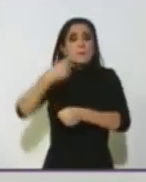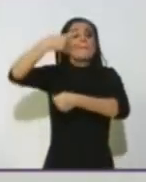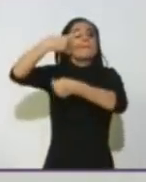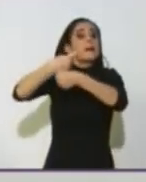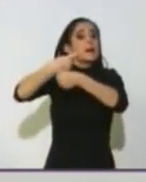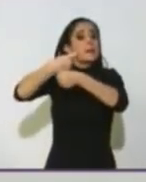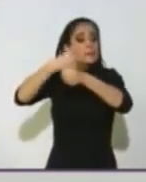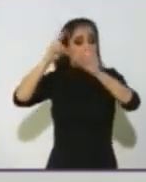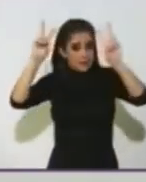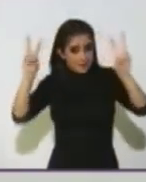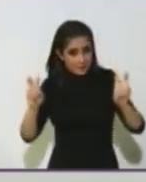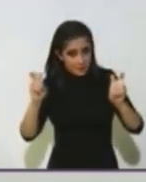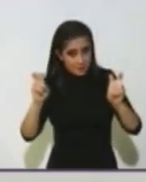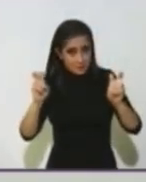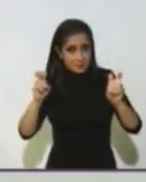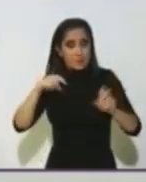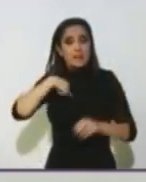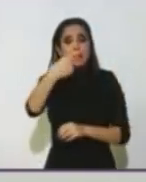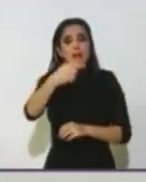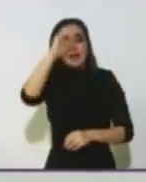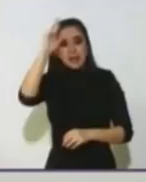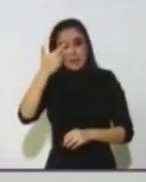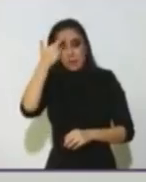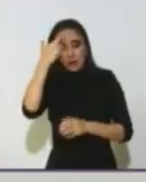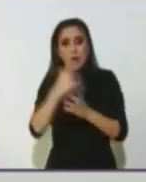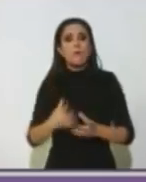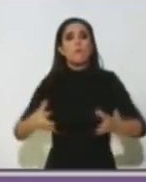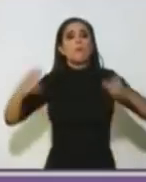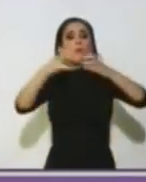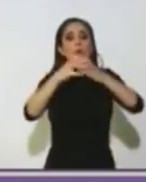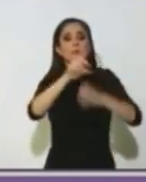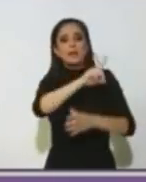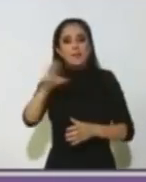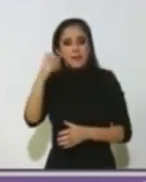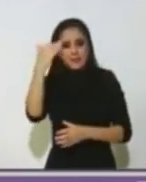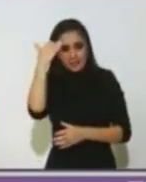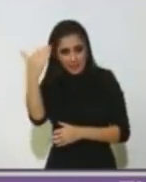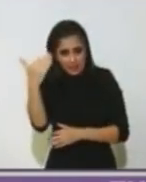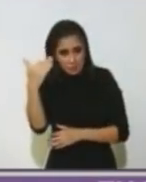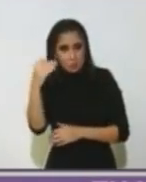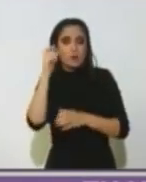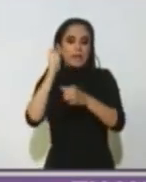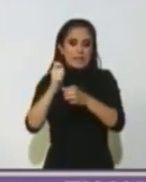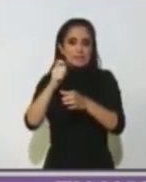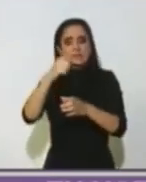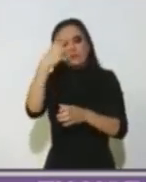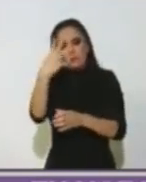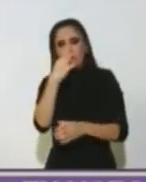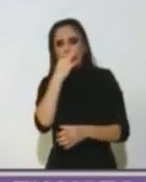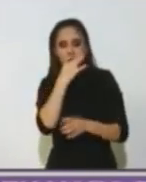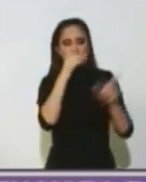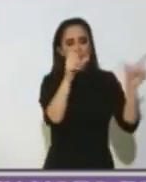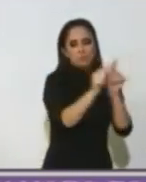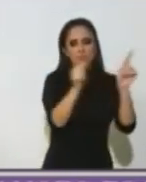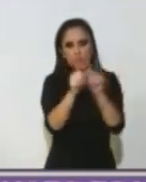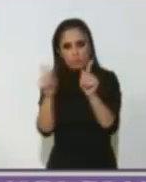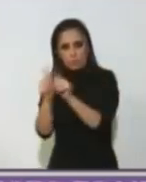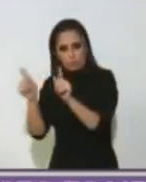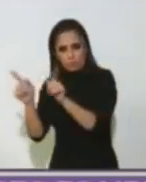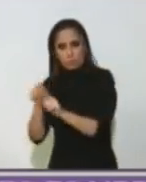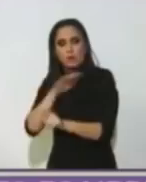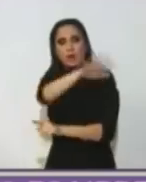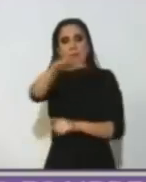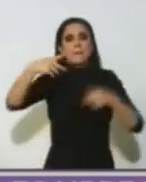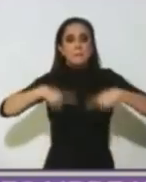recordándoles el el tema de la bolsa de tiempo para que si alguien inicia sintonía y nos está viendo no lo digo tanto por ustedes sino por el